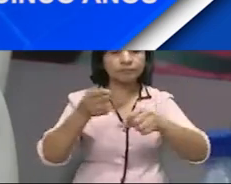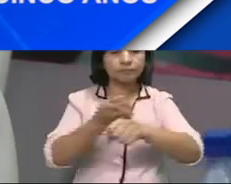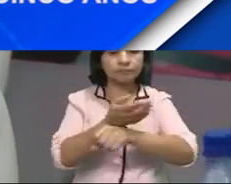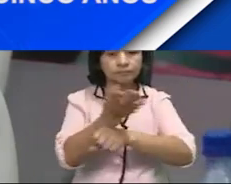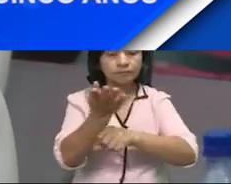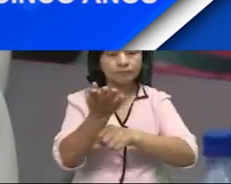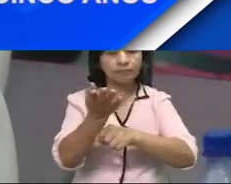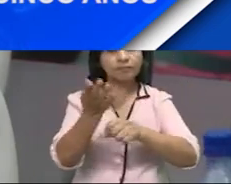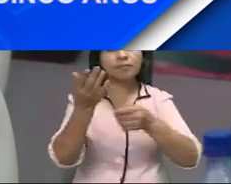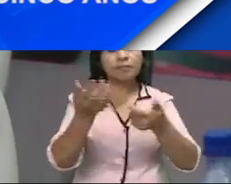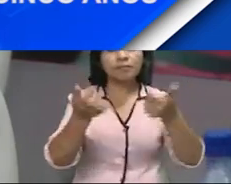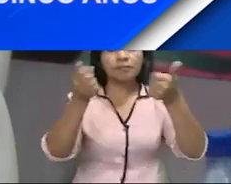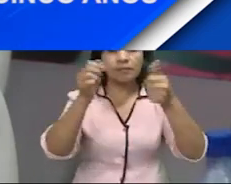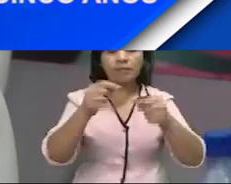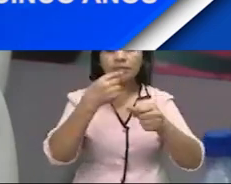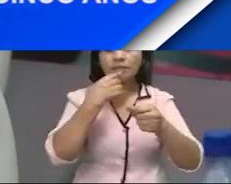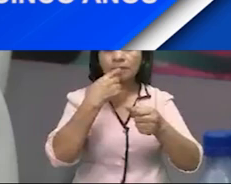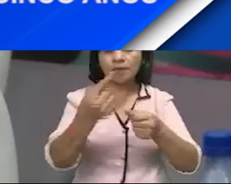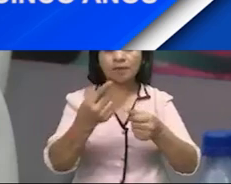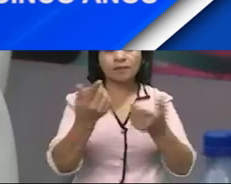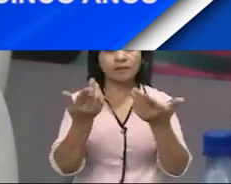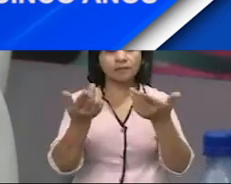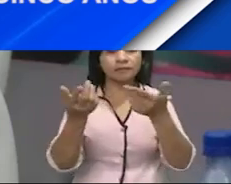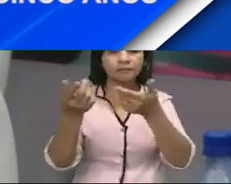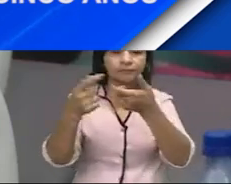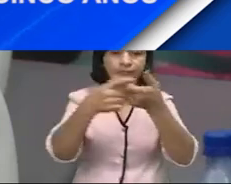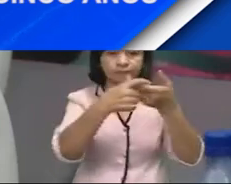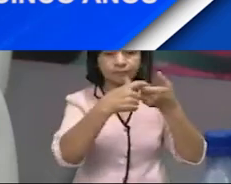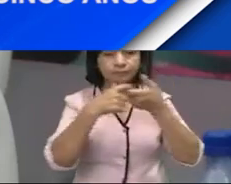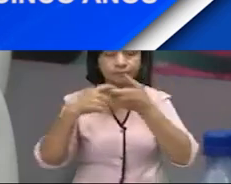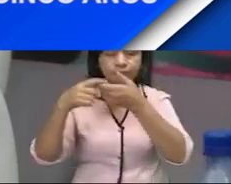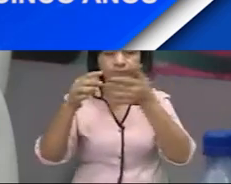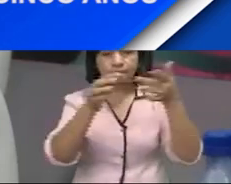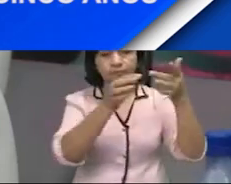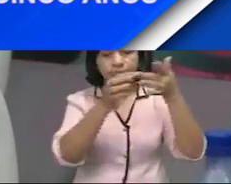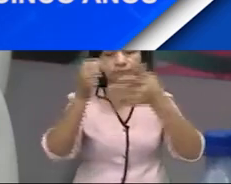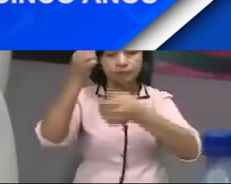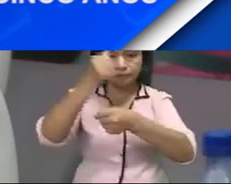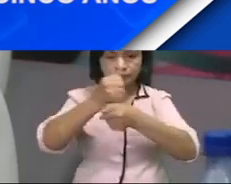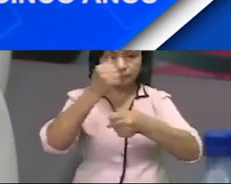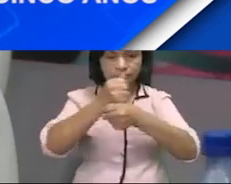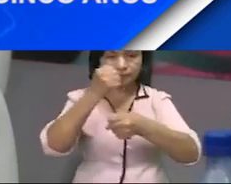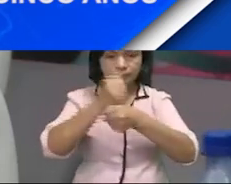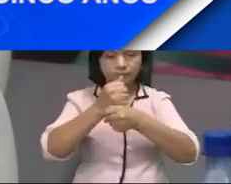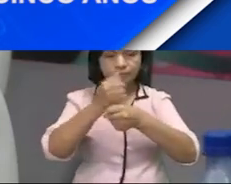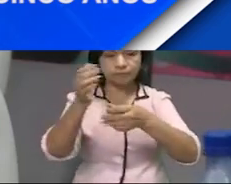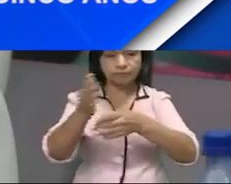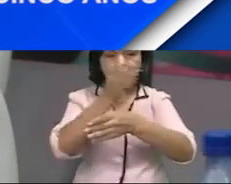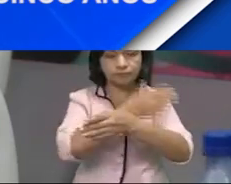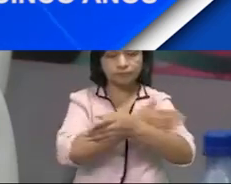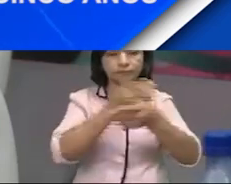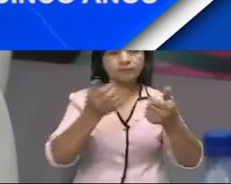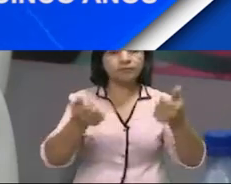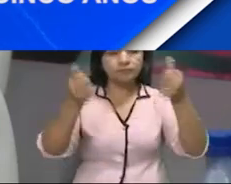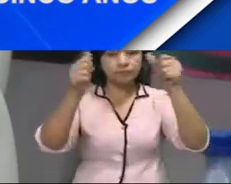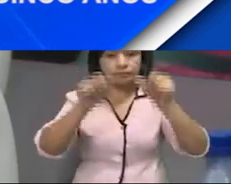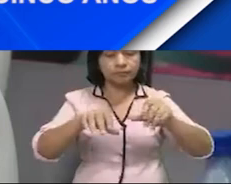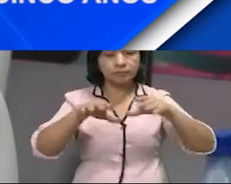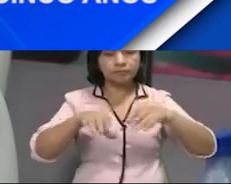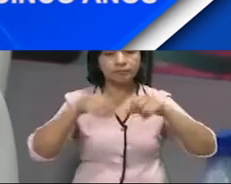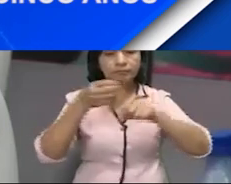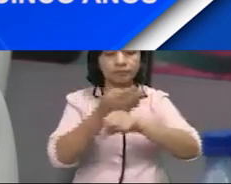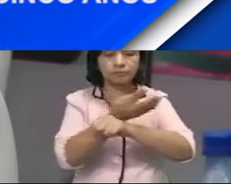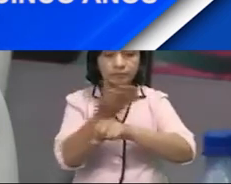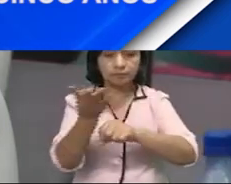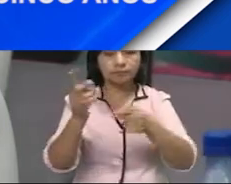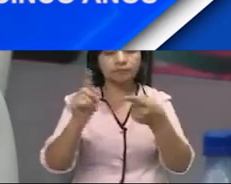Consejo se les asigne. Coordinar áreas específicas de trabajo previa aprobación del